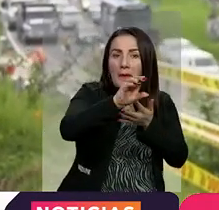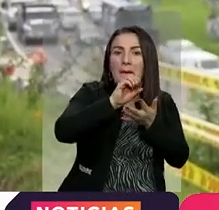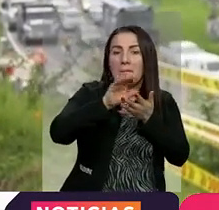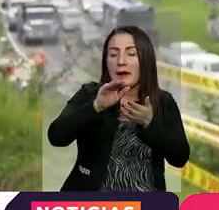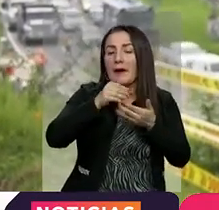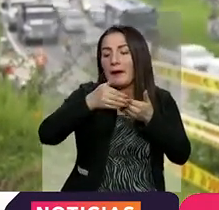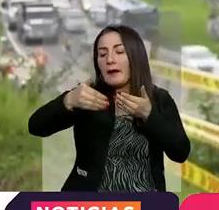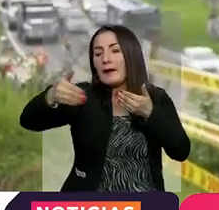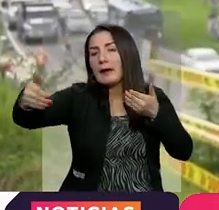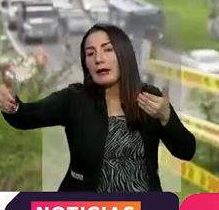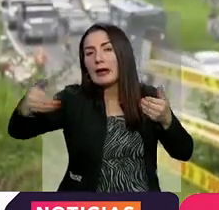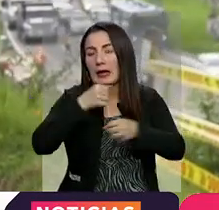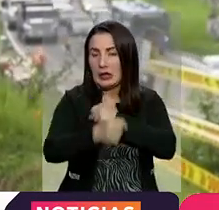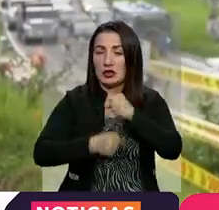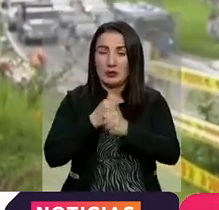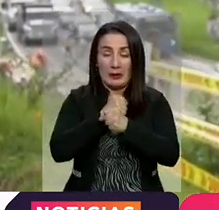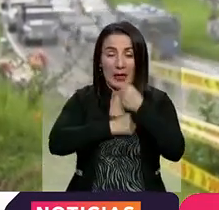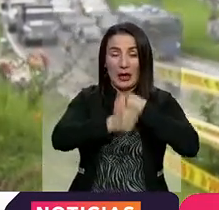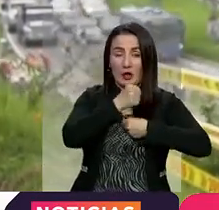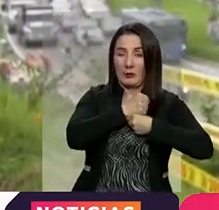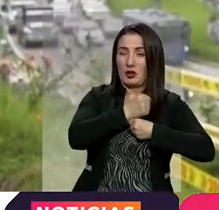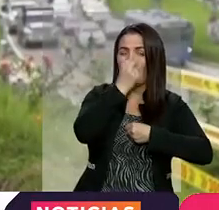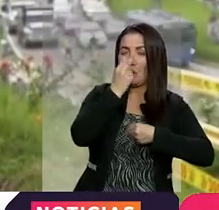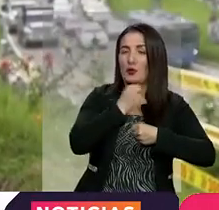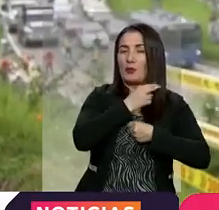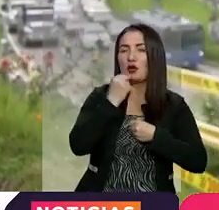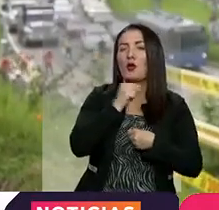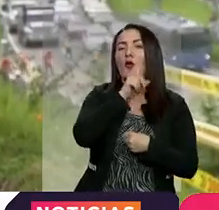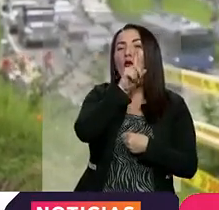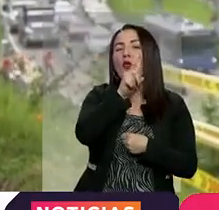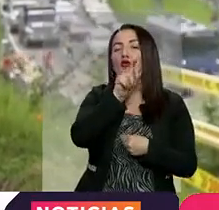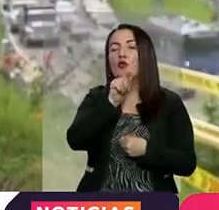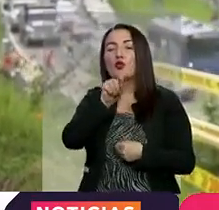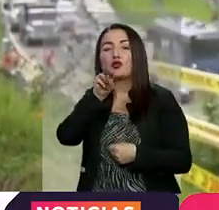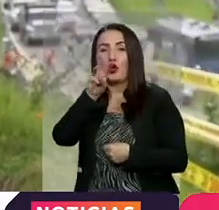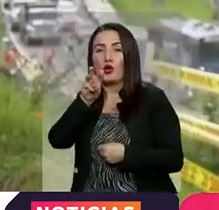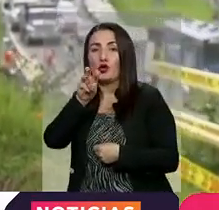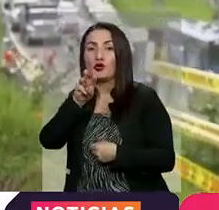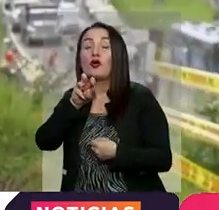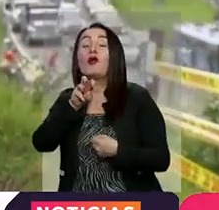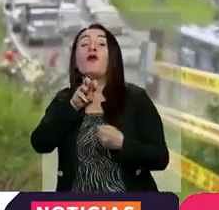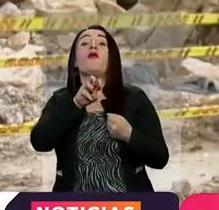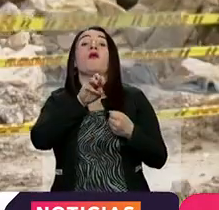los siguientes años. El año pasado comprometimos 1.8, pero solo giramos el 17%.